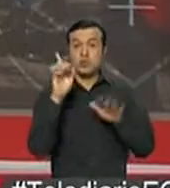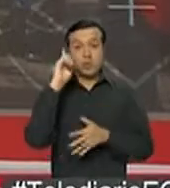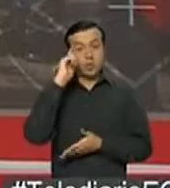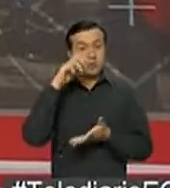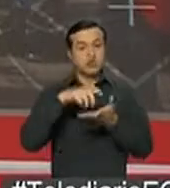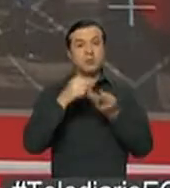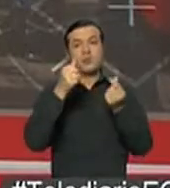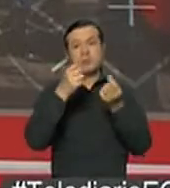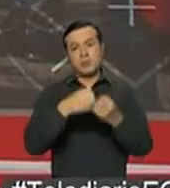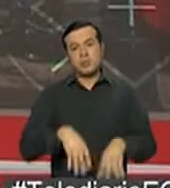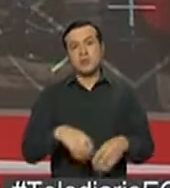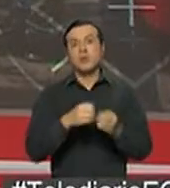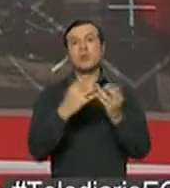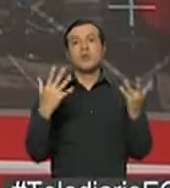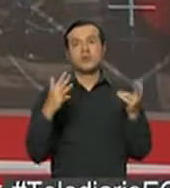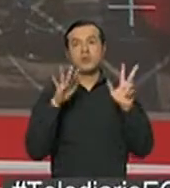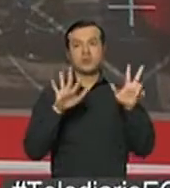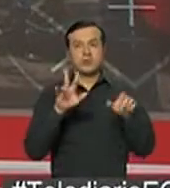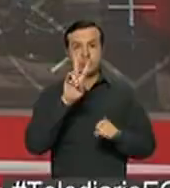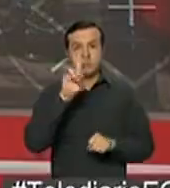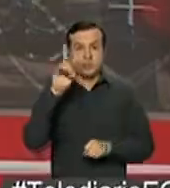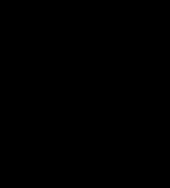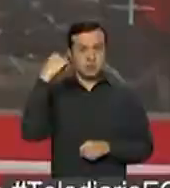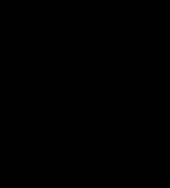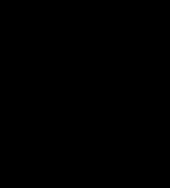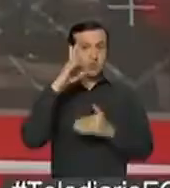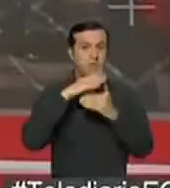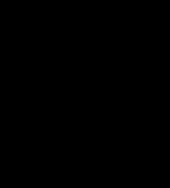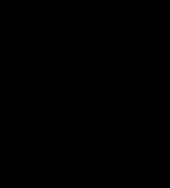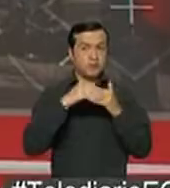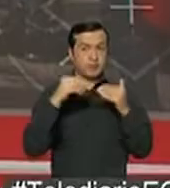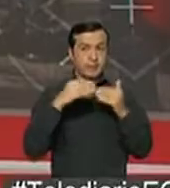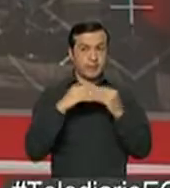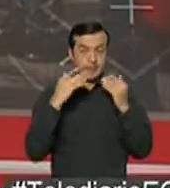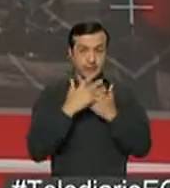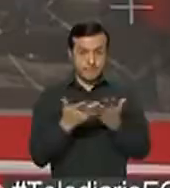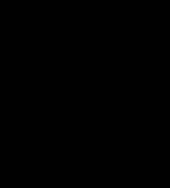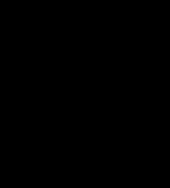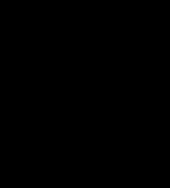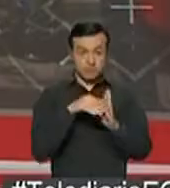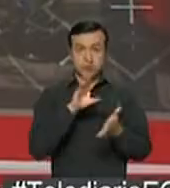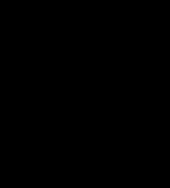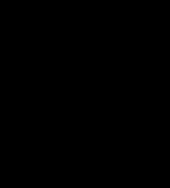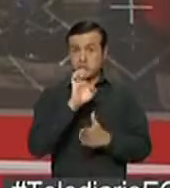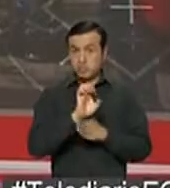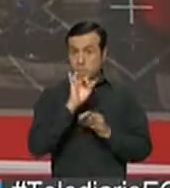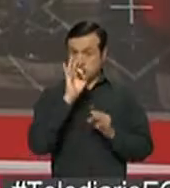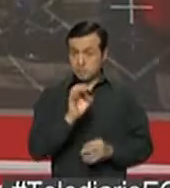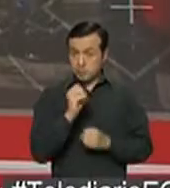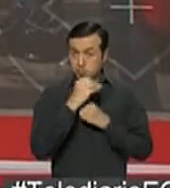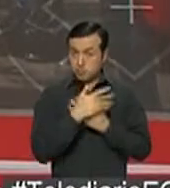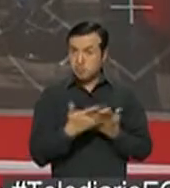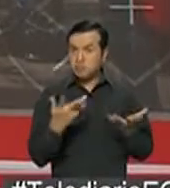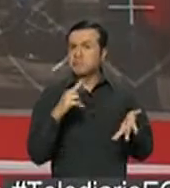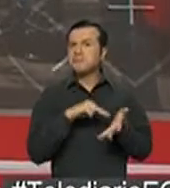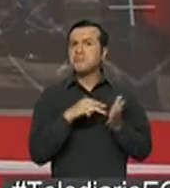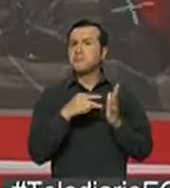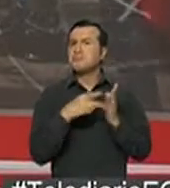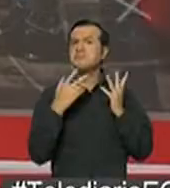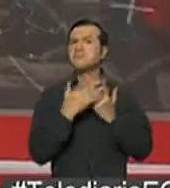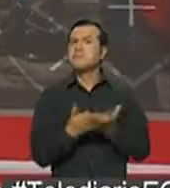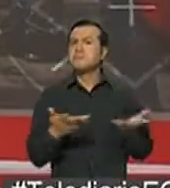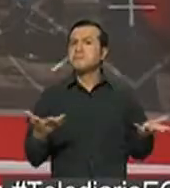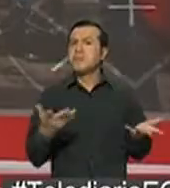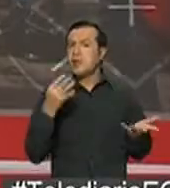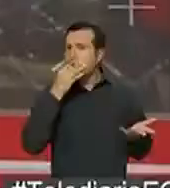que superan los 821 millones de dólares del Banco Central. ¿Pero qué representa esta cifra